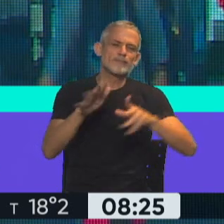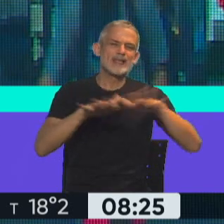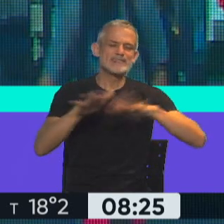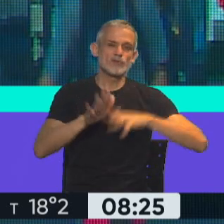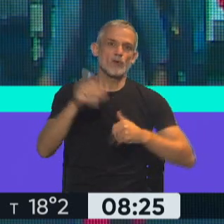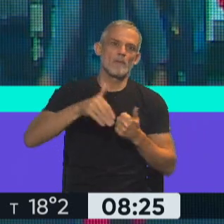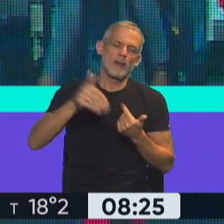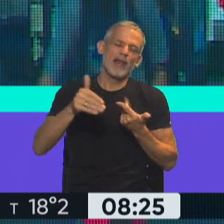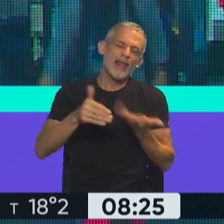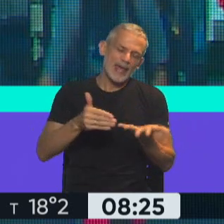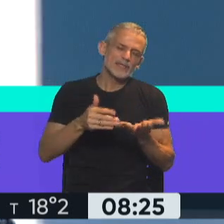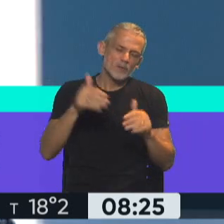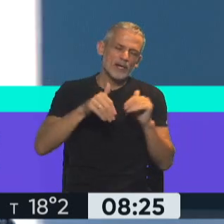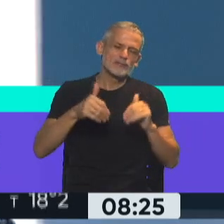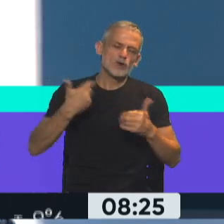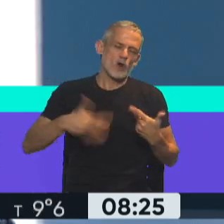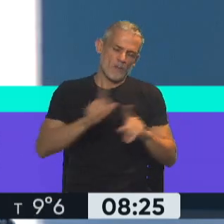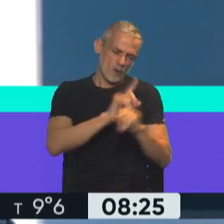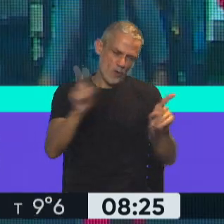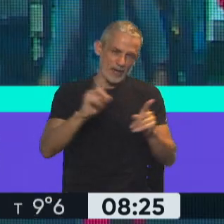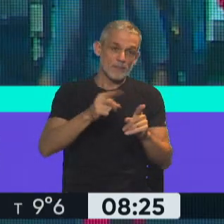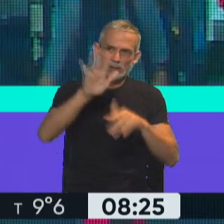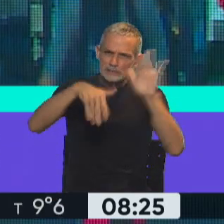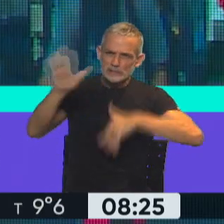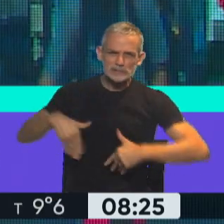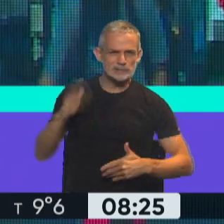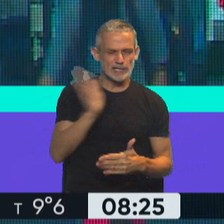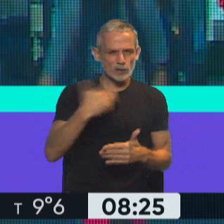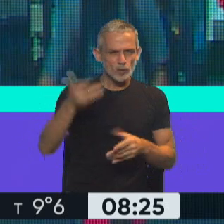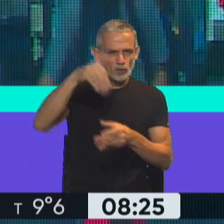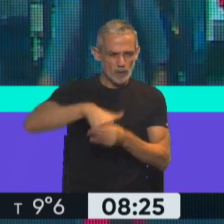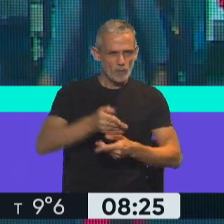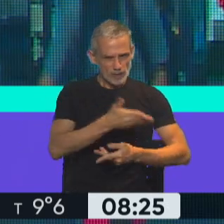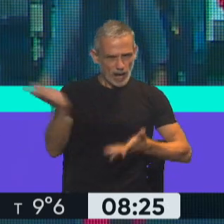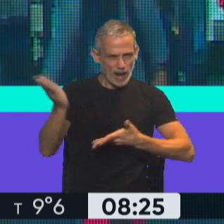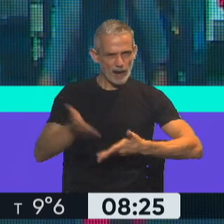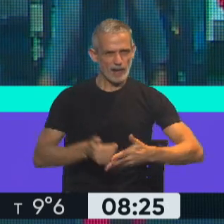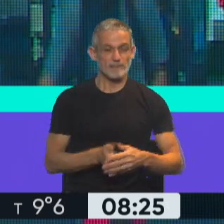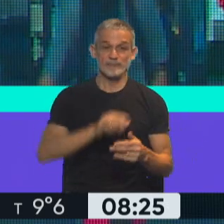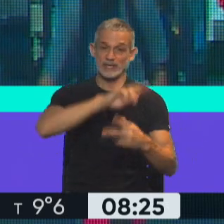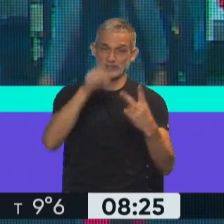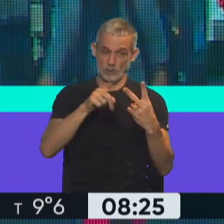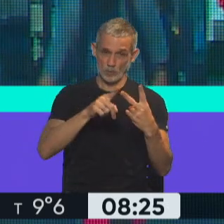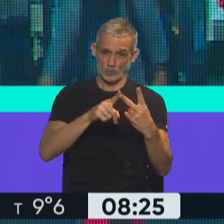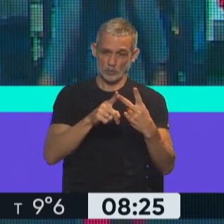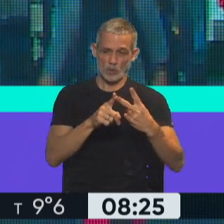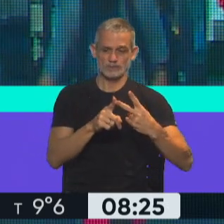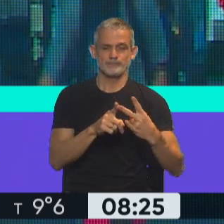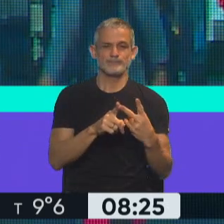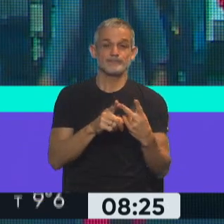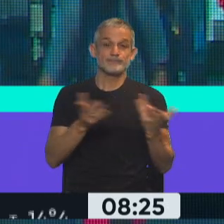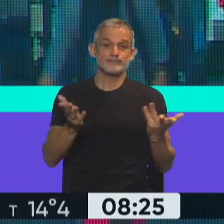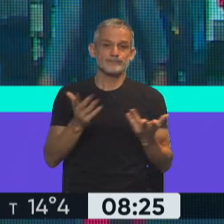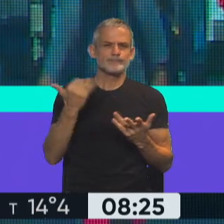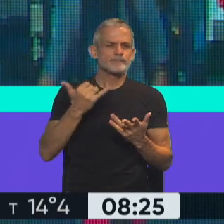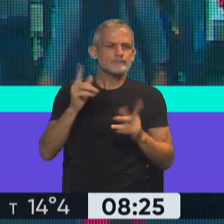más lentas de lo que puede ser una elección normal, pero convocar masivamente, ¿no?, a votar. Segundo, me parece que hay